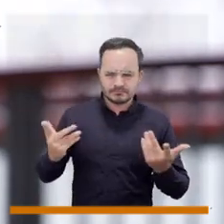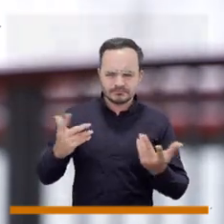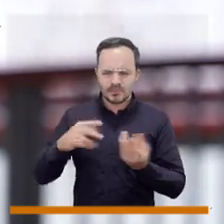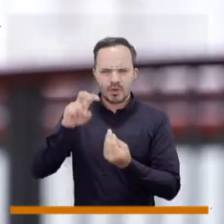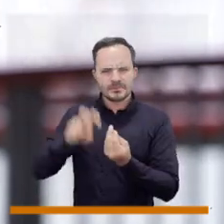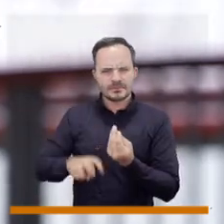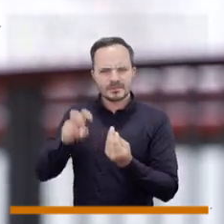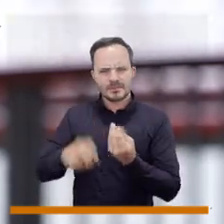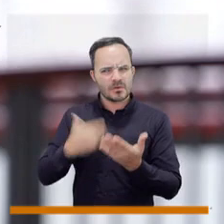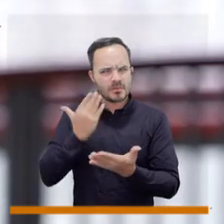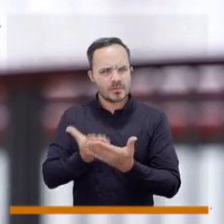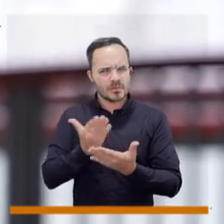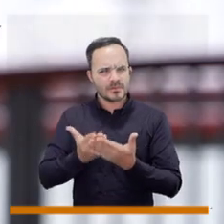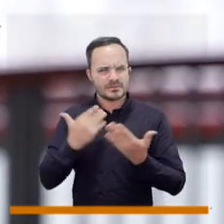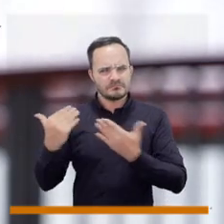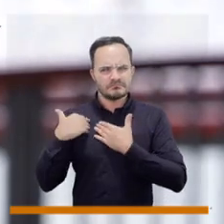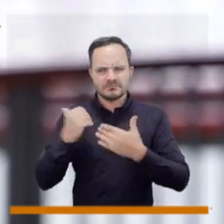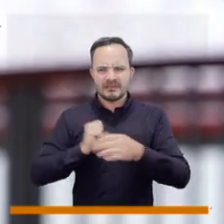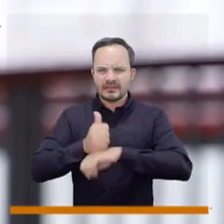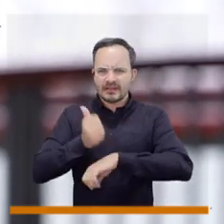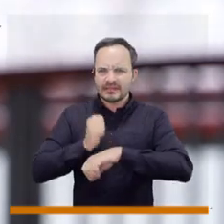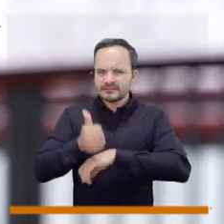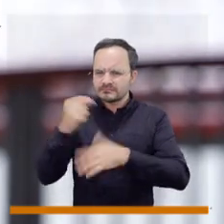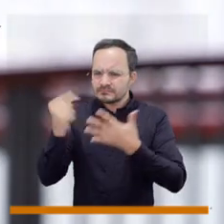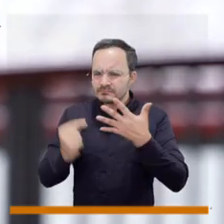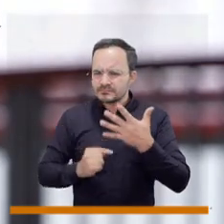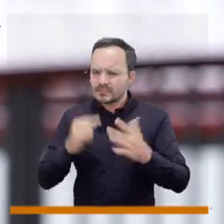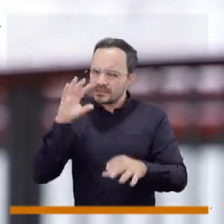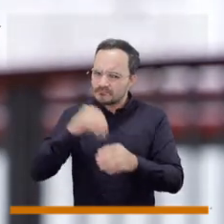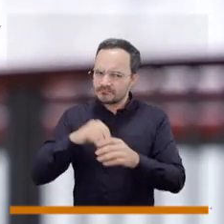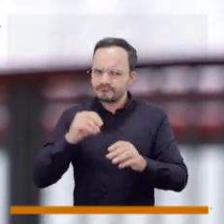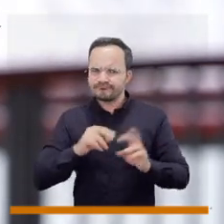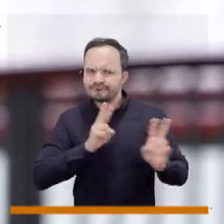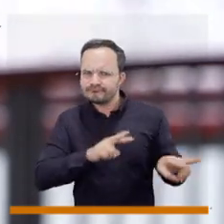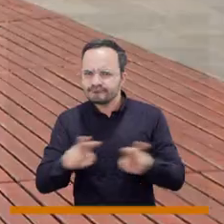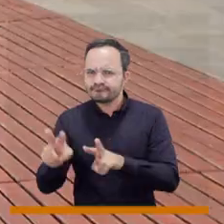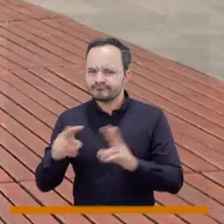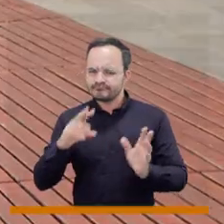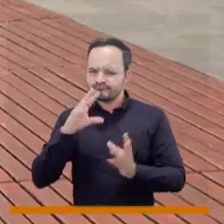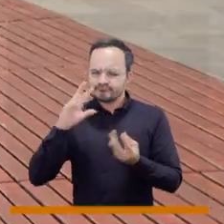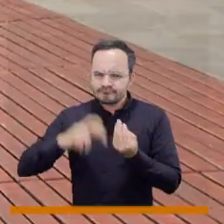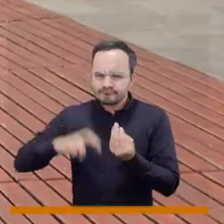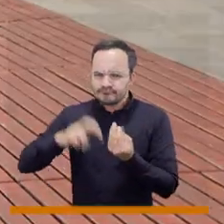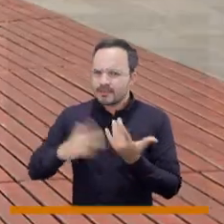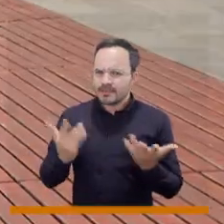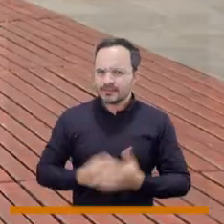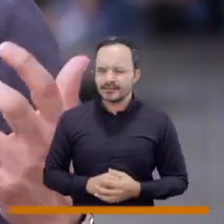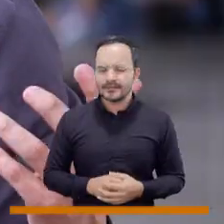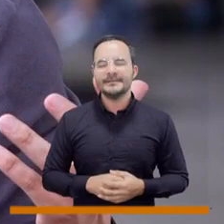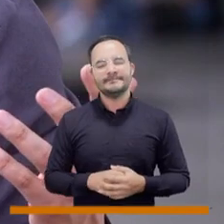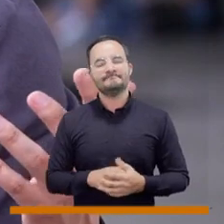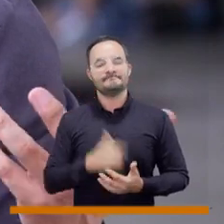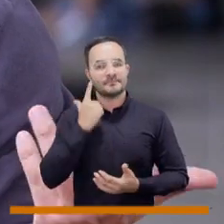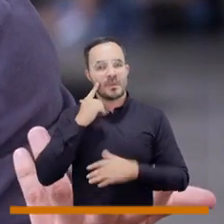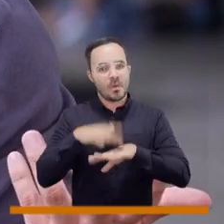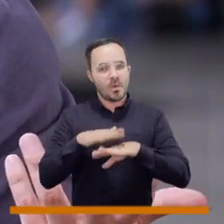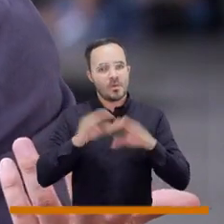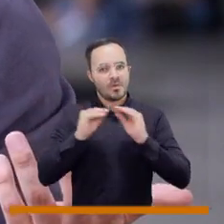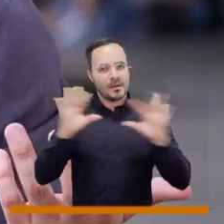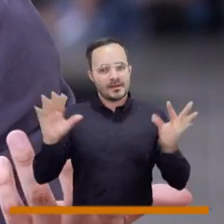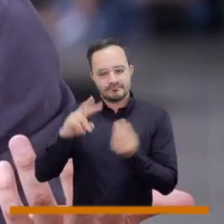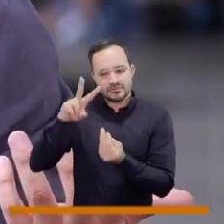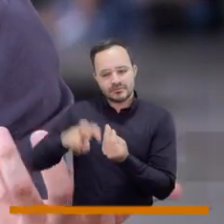¿Cuál sería ese alcance, esas tareas que tendría ese observatorio? Bueno, lo primero es saber qué